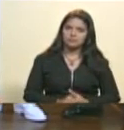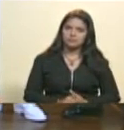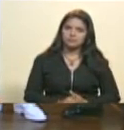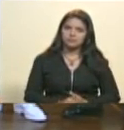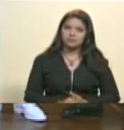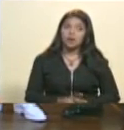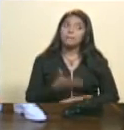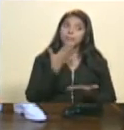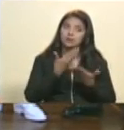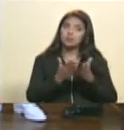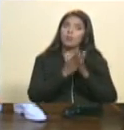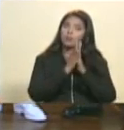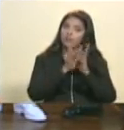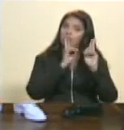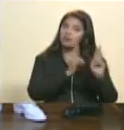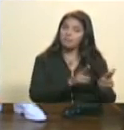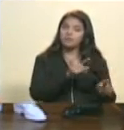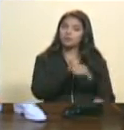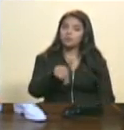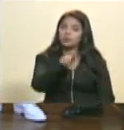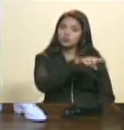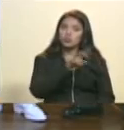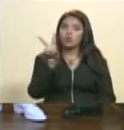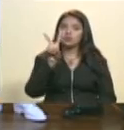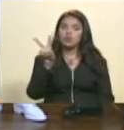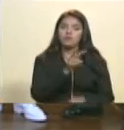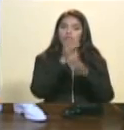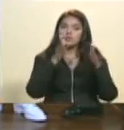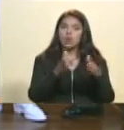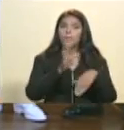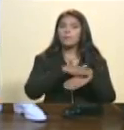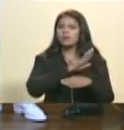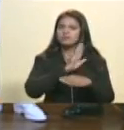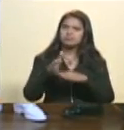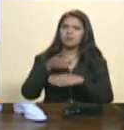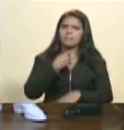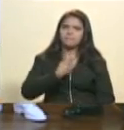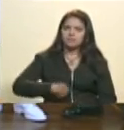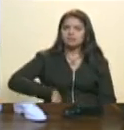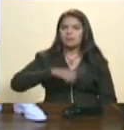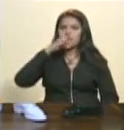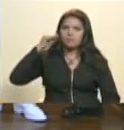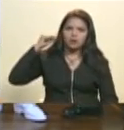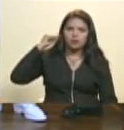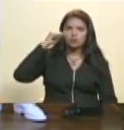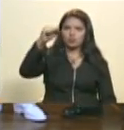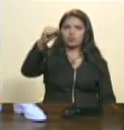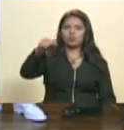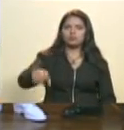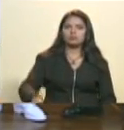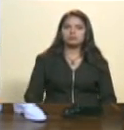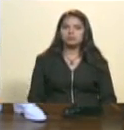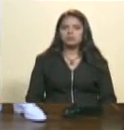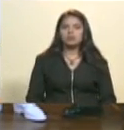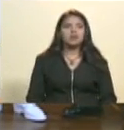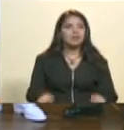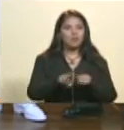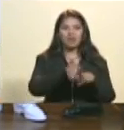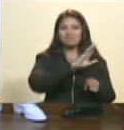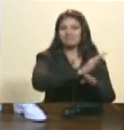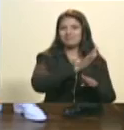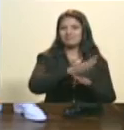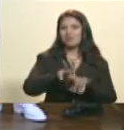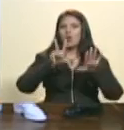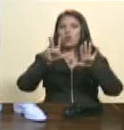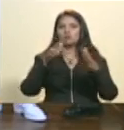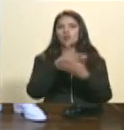Pedimos respeto por esos venezolanos, porque al sancionar al presidente Nicolás Maduro, se está sancionando a más